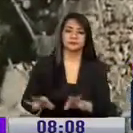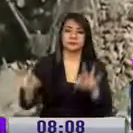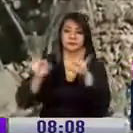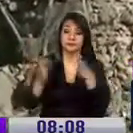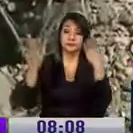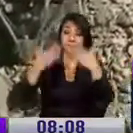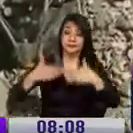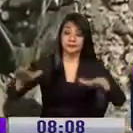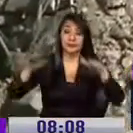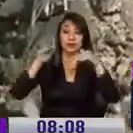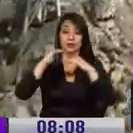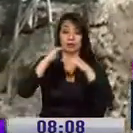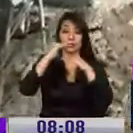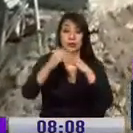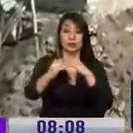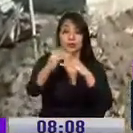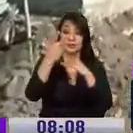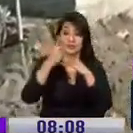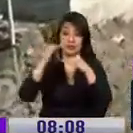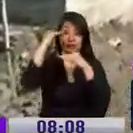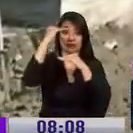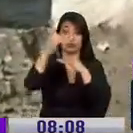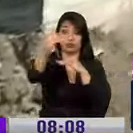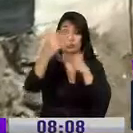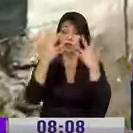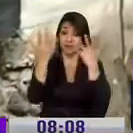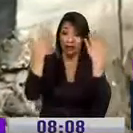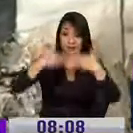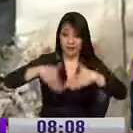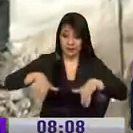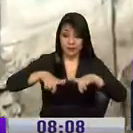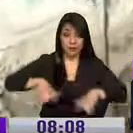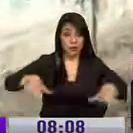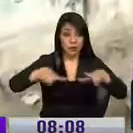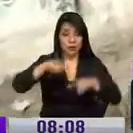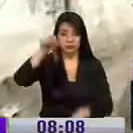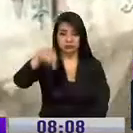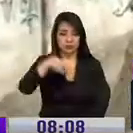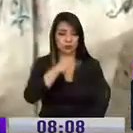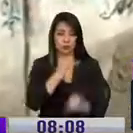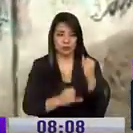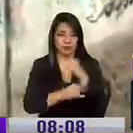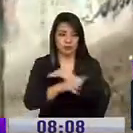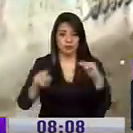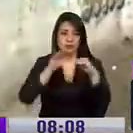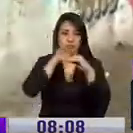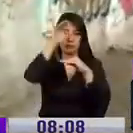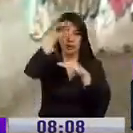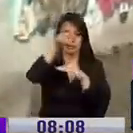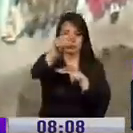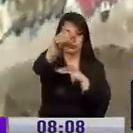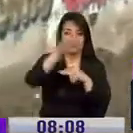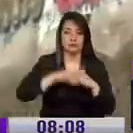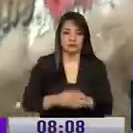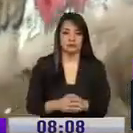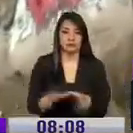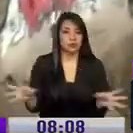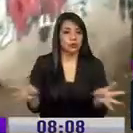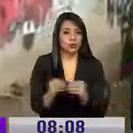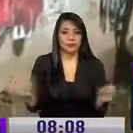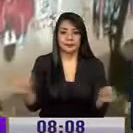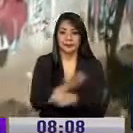este paso elevado que se va a construir, ¿ya se terminaría toda la obra en este sector? Sí, justamente con eso se complementa de manera integral